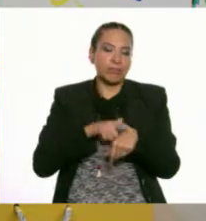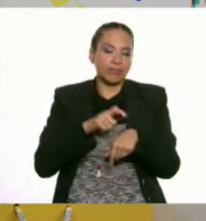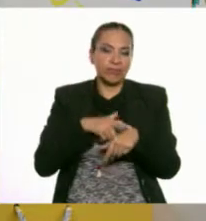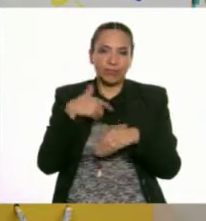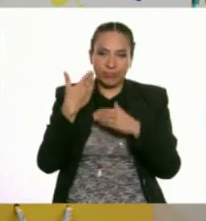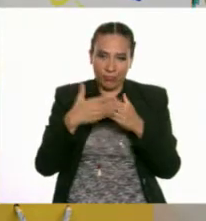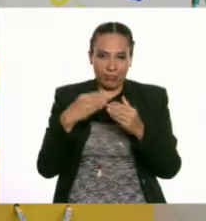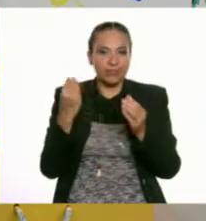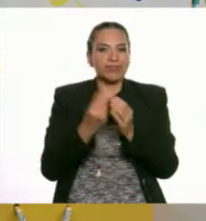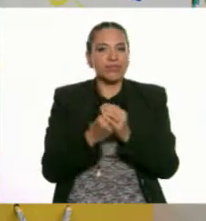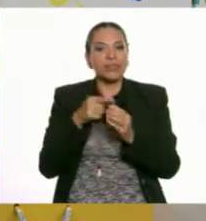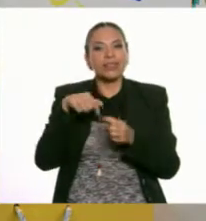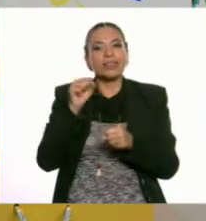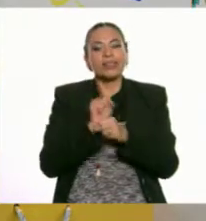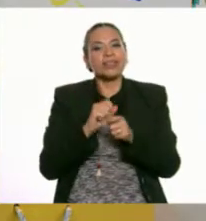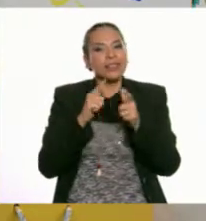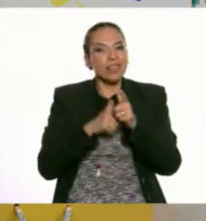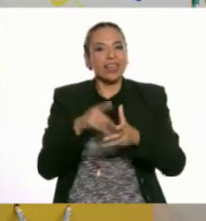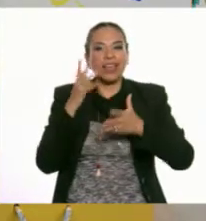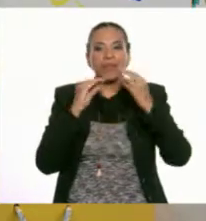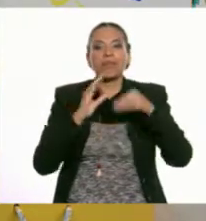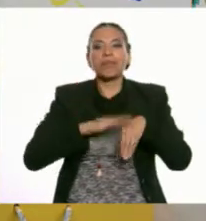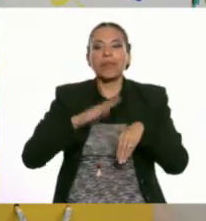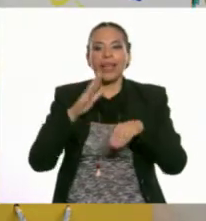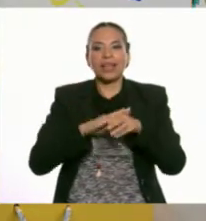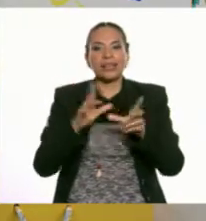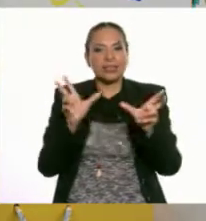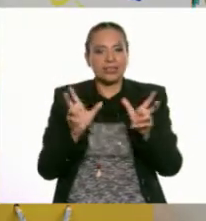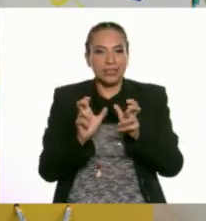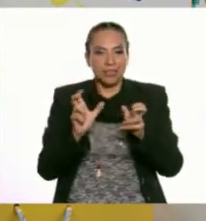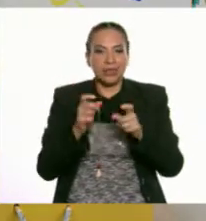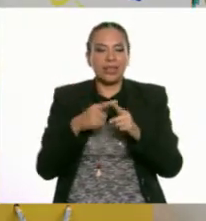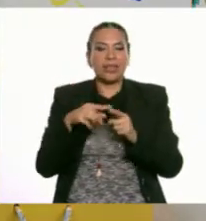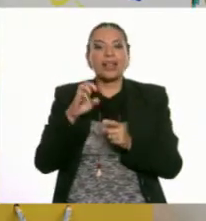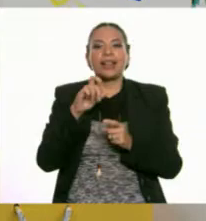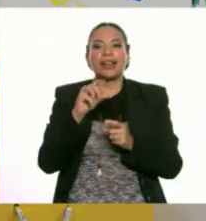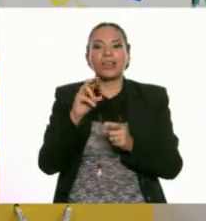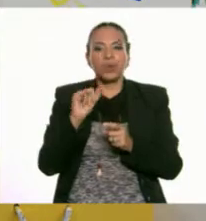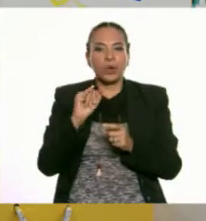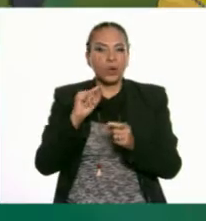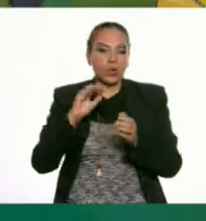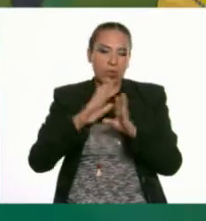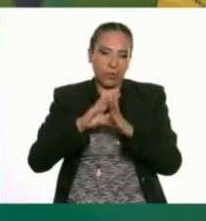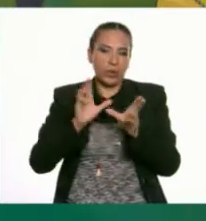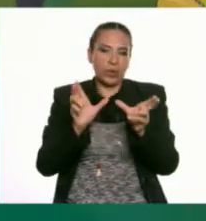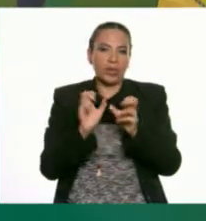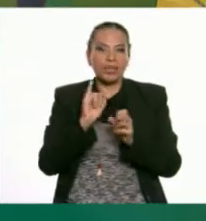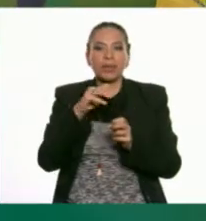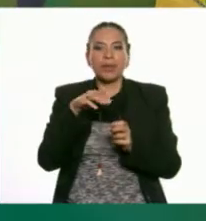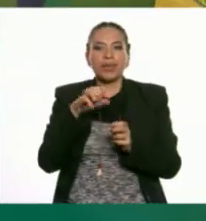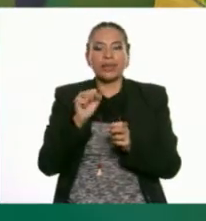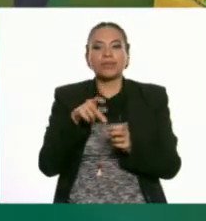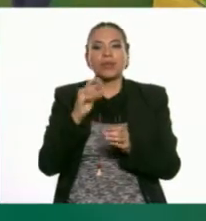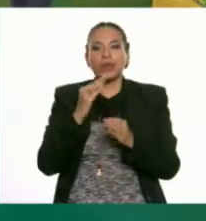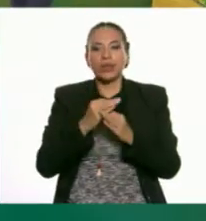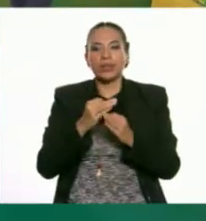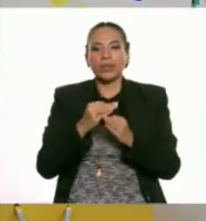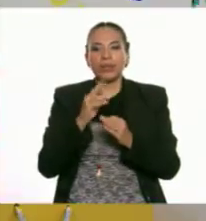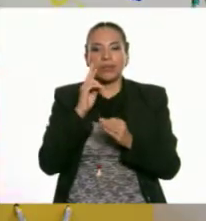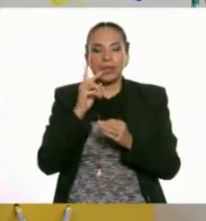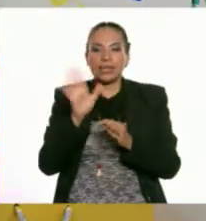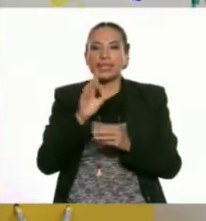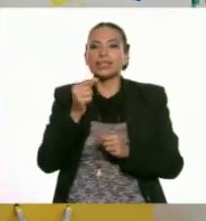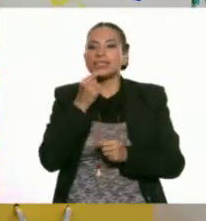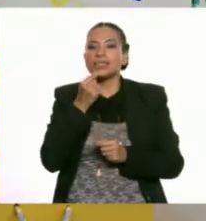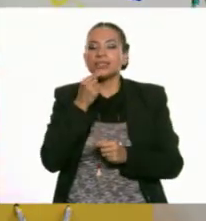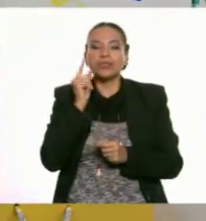las siguientes clases de esta semana seguiremos aprendiendo más de los imanes y de los electroimanes. ¡Sí! Muy bien, Alexia, pero vamos a despedirnos de las niñas